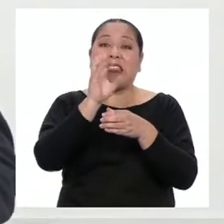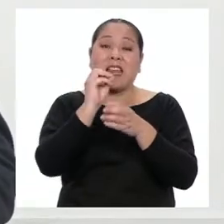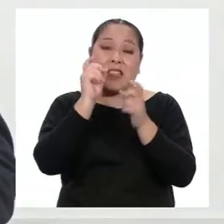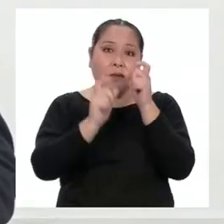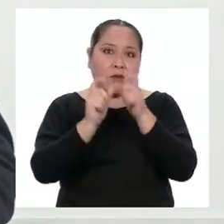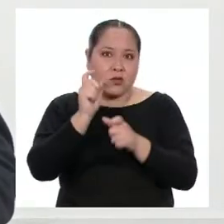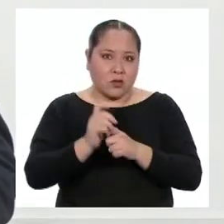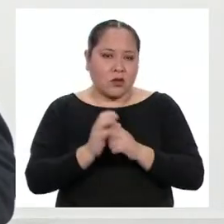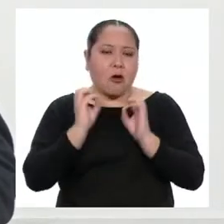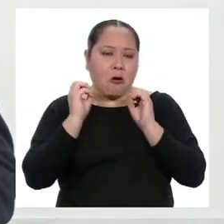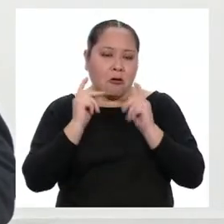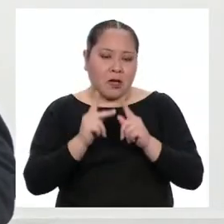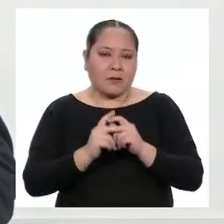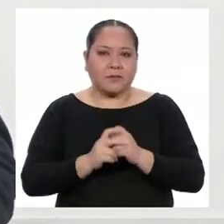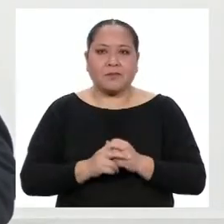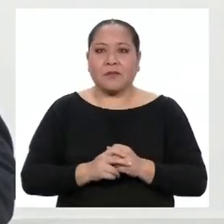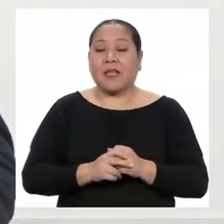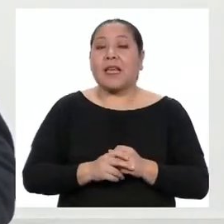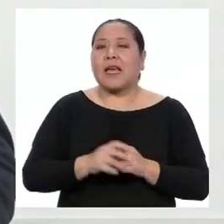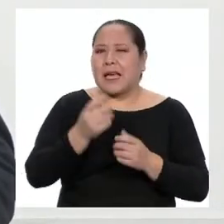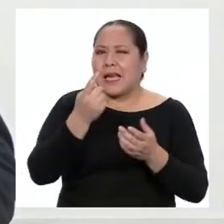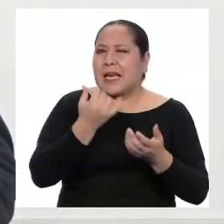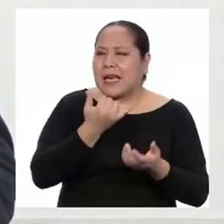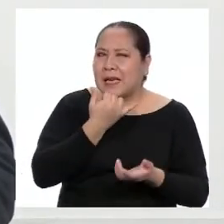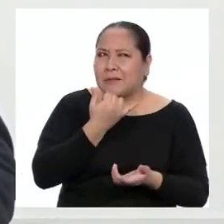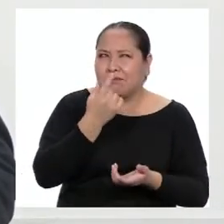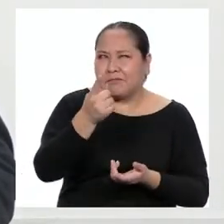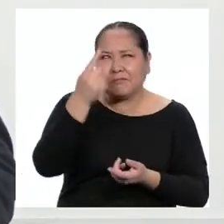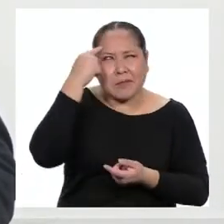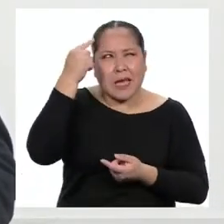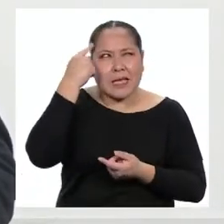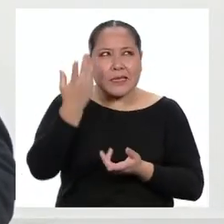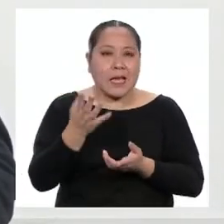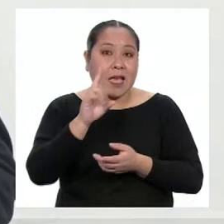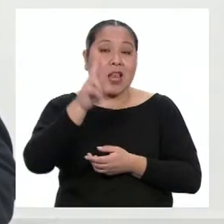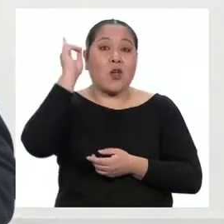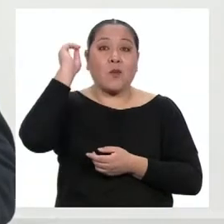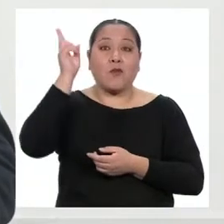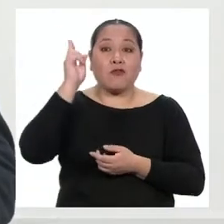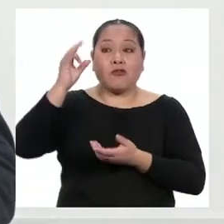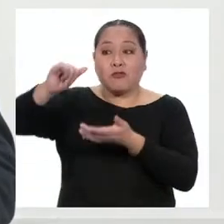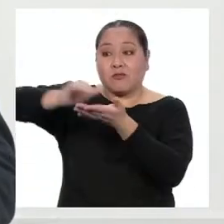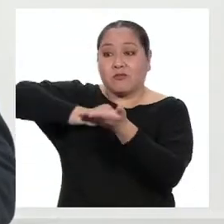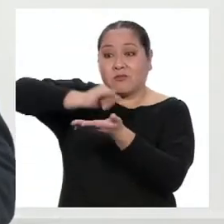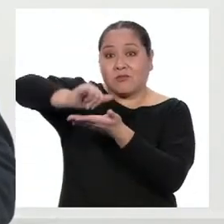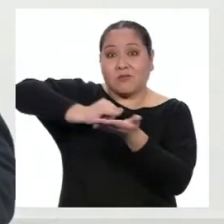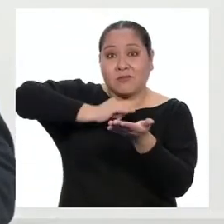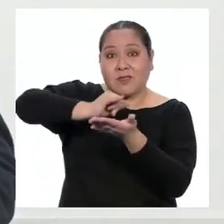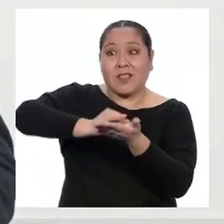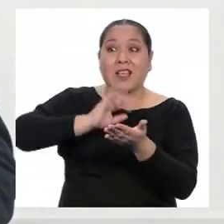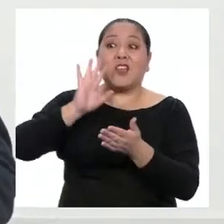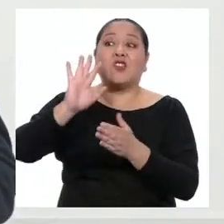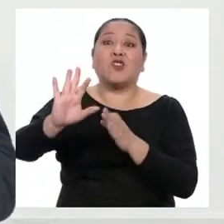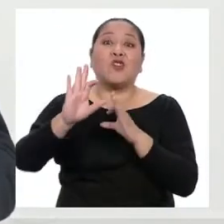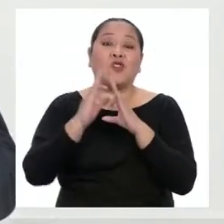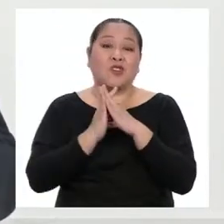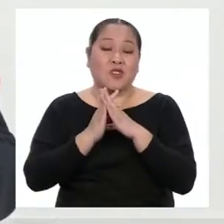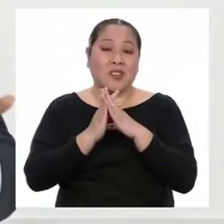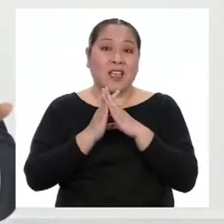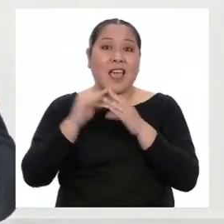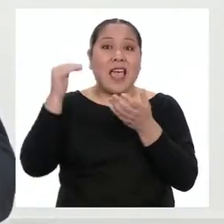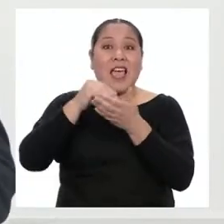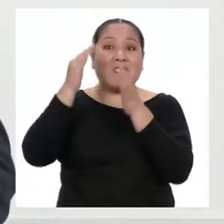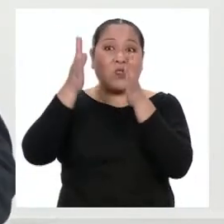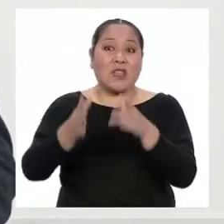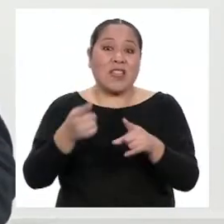finalizar les pido a mis colegas docentes que nos envíen la información recolectada por sus estudiantes de diferentes partes